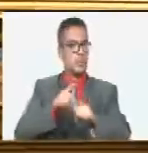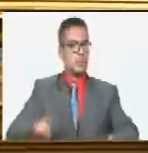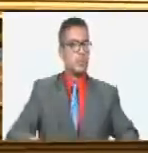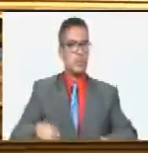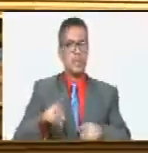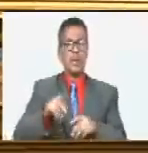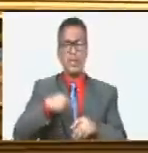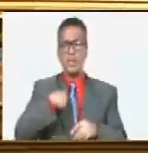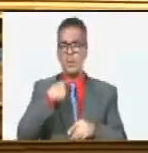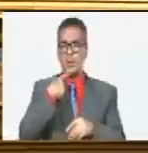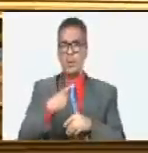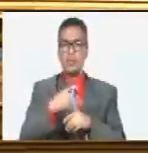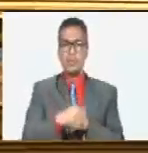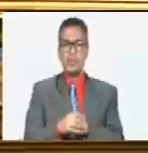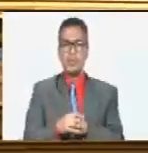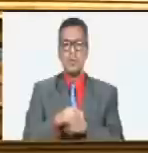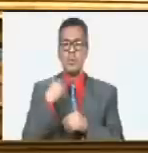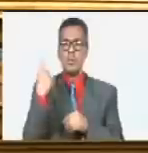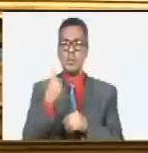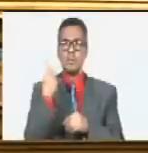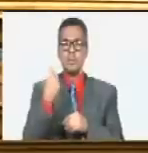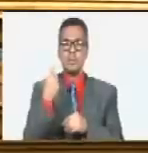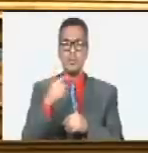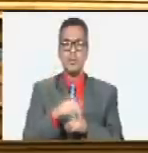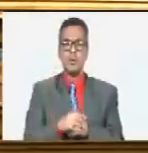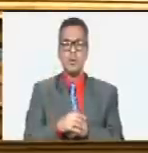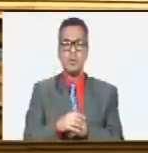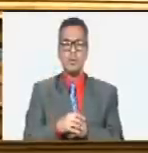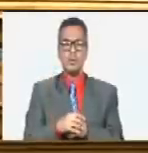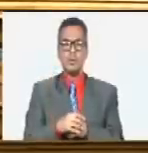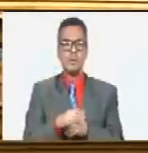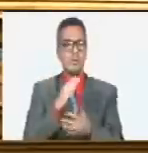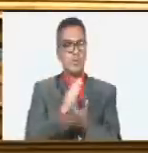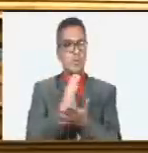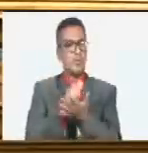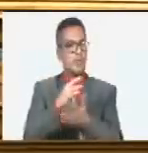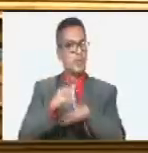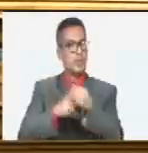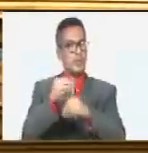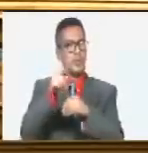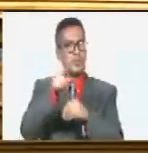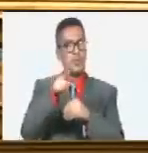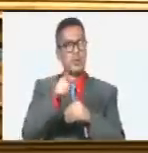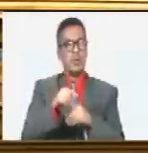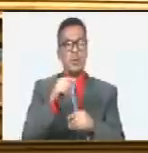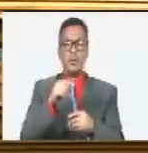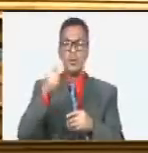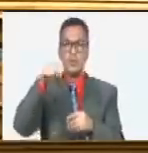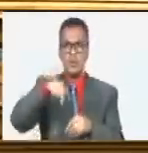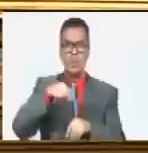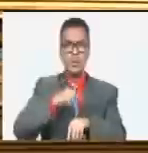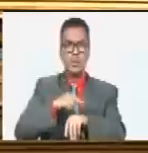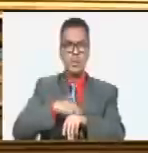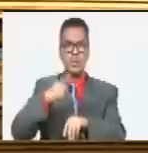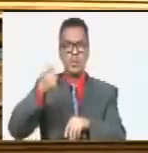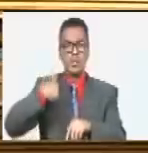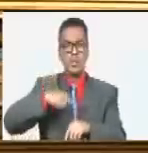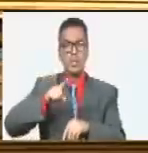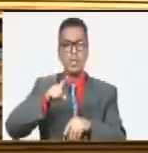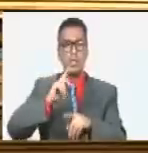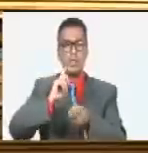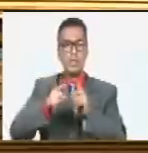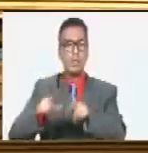que decirle, no solamente que no siempre fue así, sino que todavía existen sectores en la